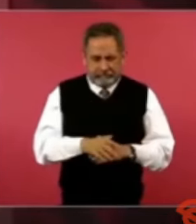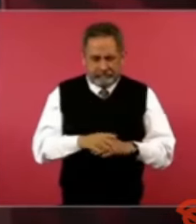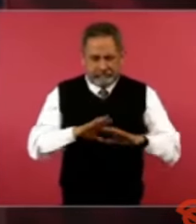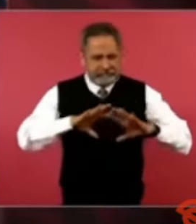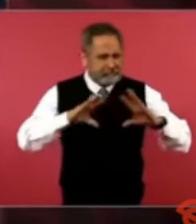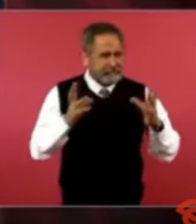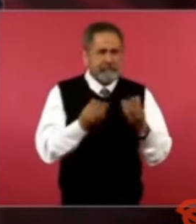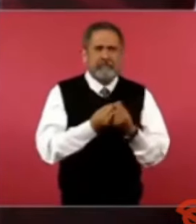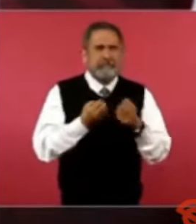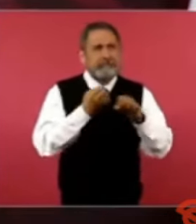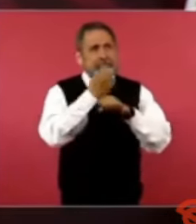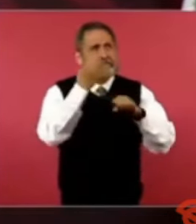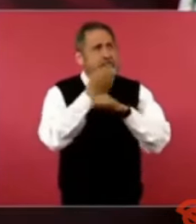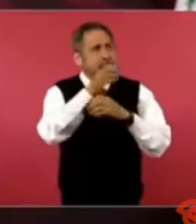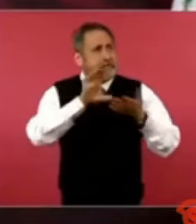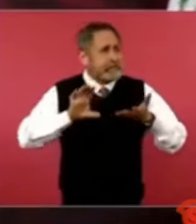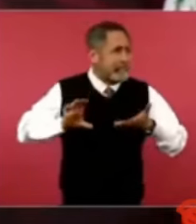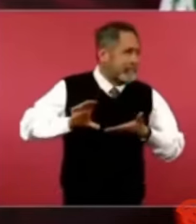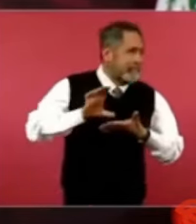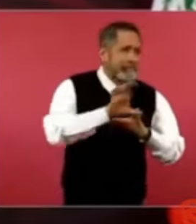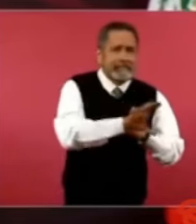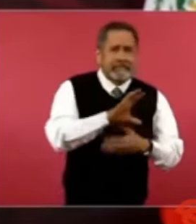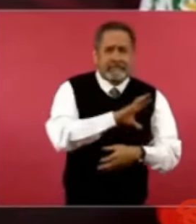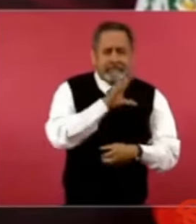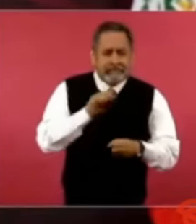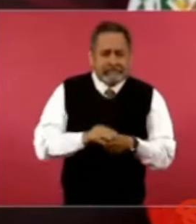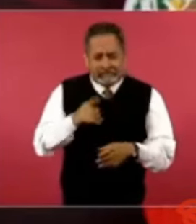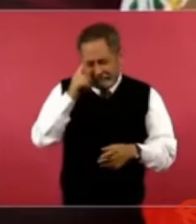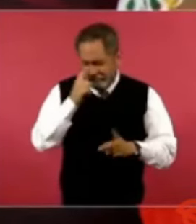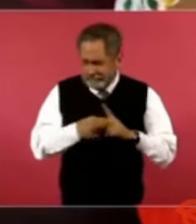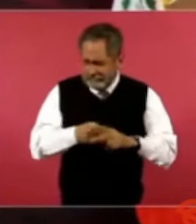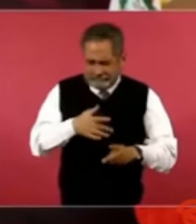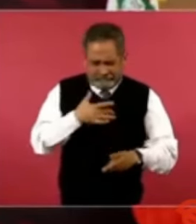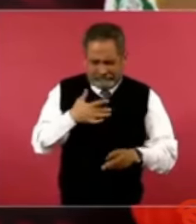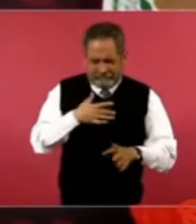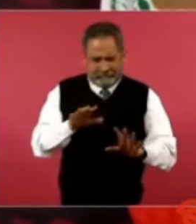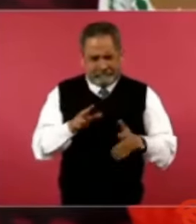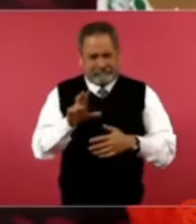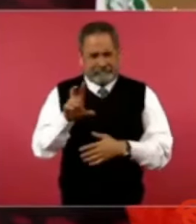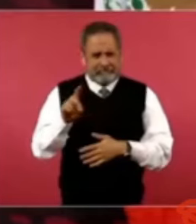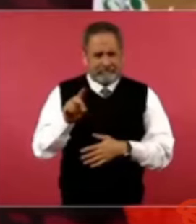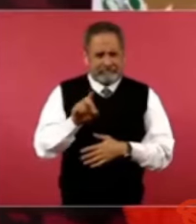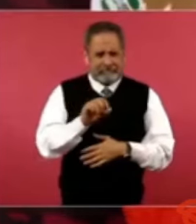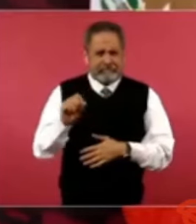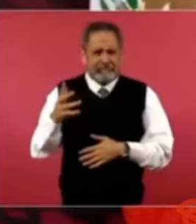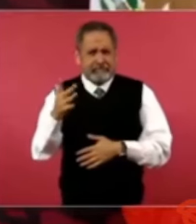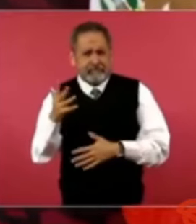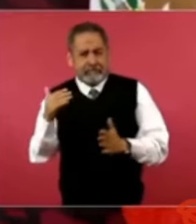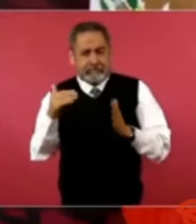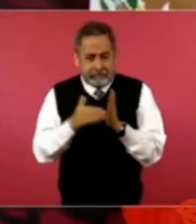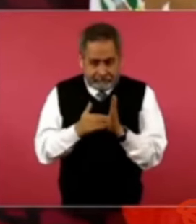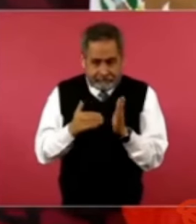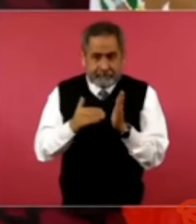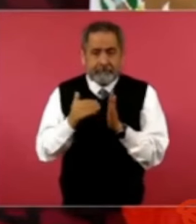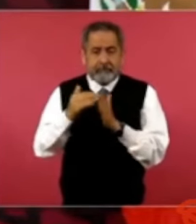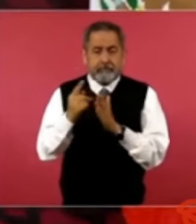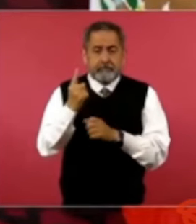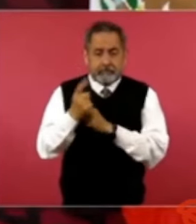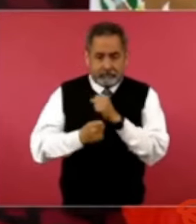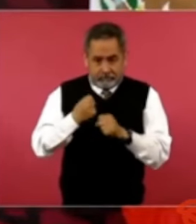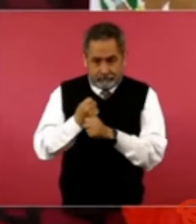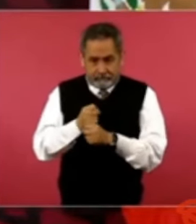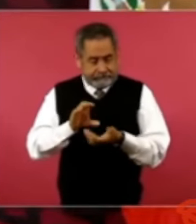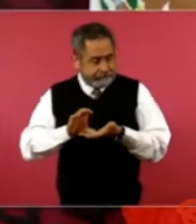los Estados calculo que de 30 a 0000 millones al